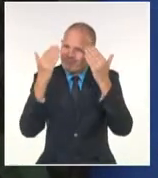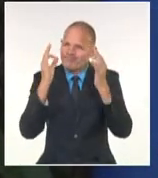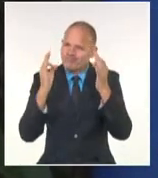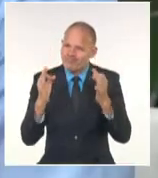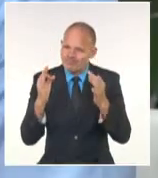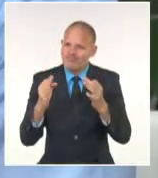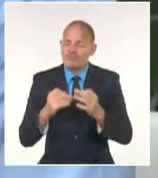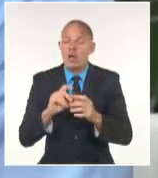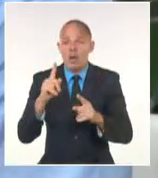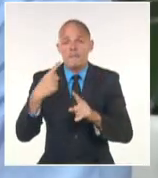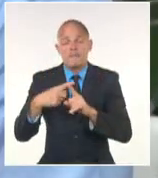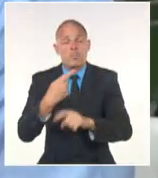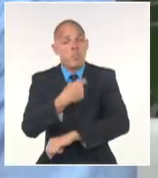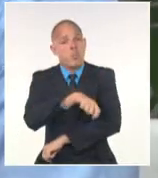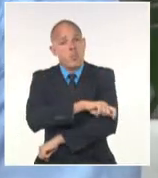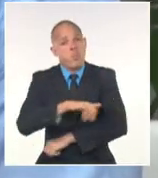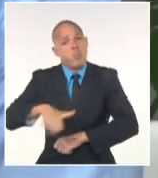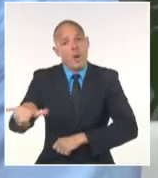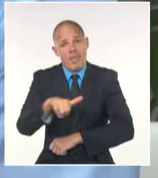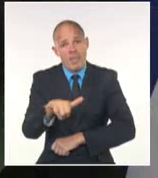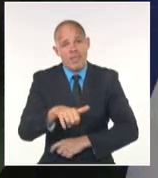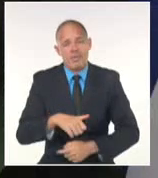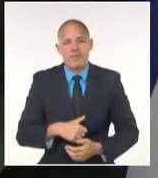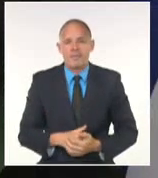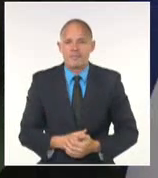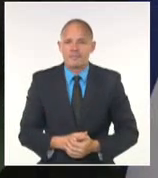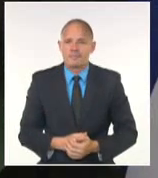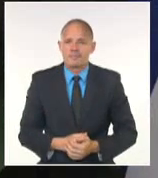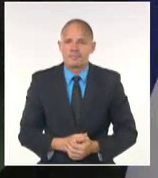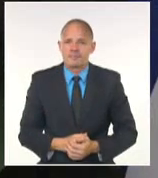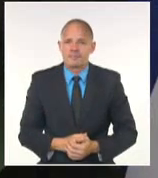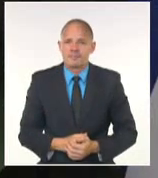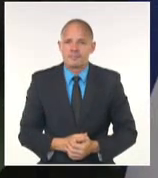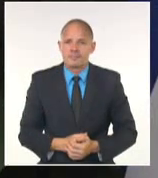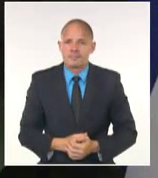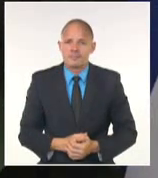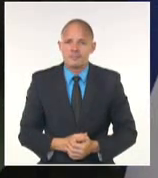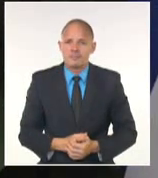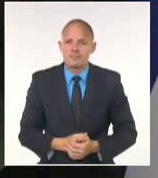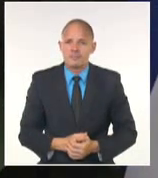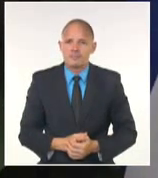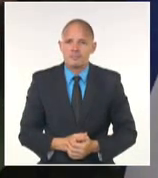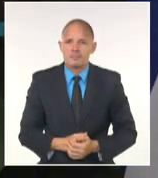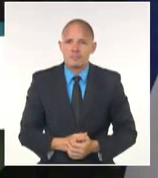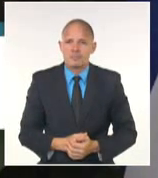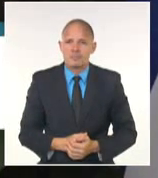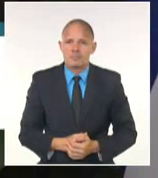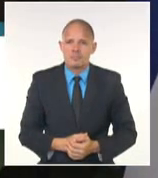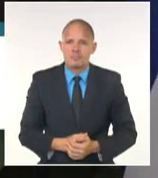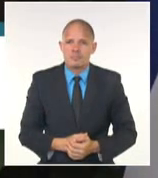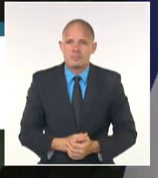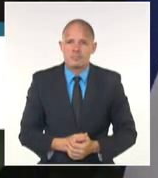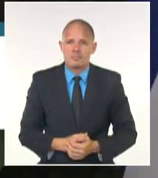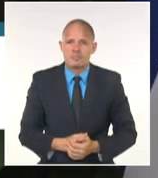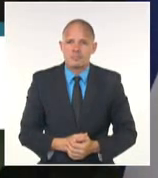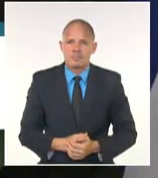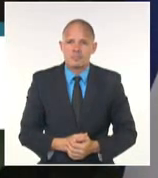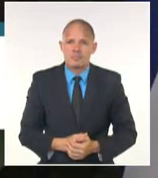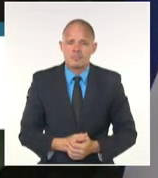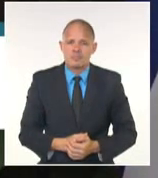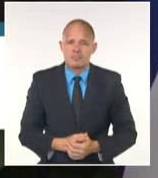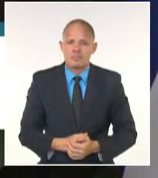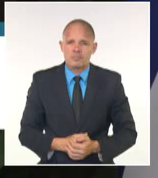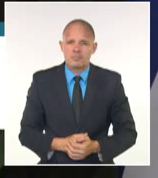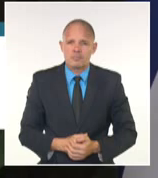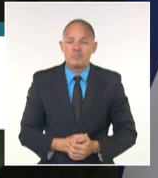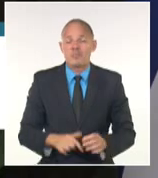la población cubana hacia su pueblo. Usted ha sido cabezando las manifestaciones que